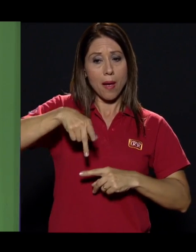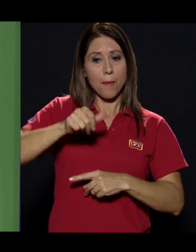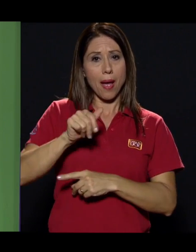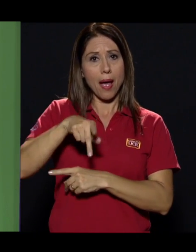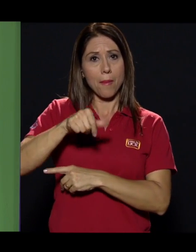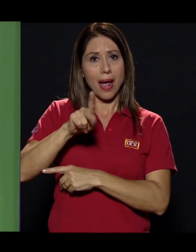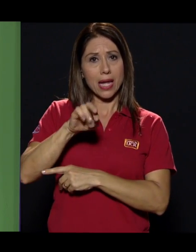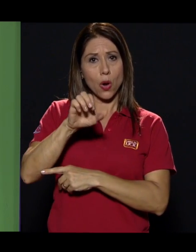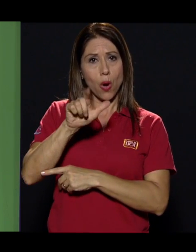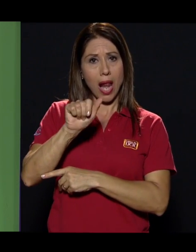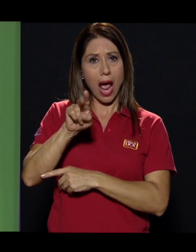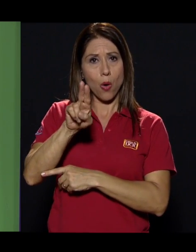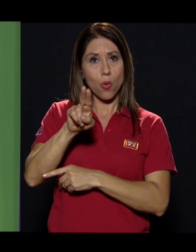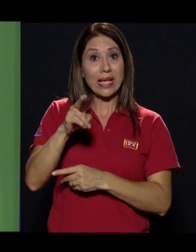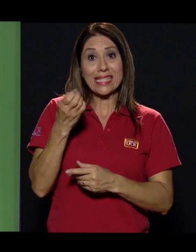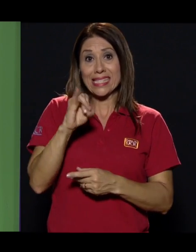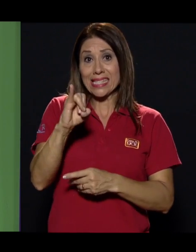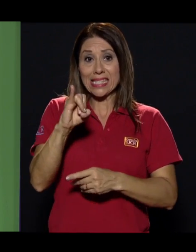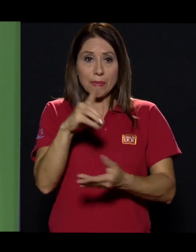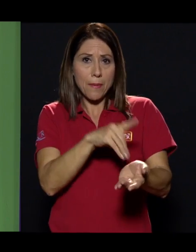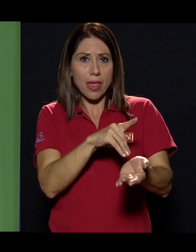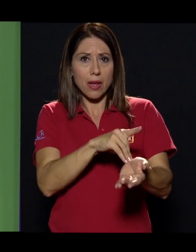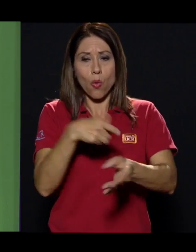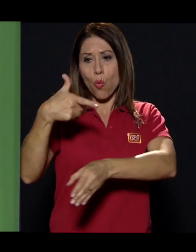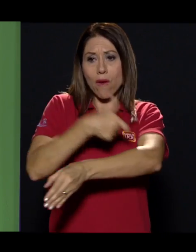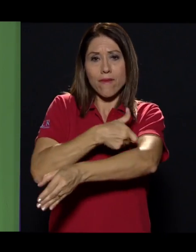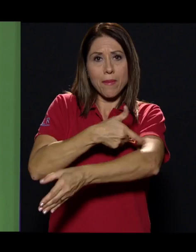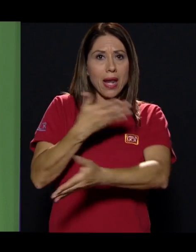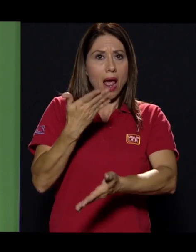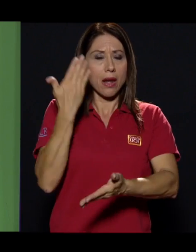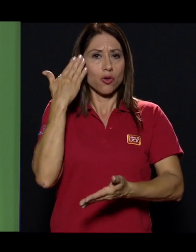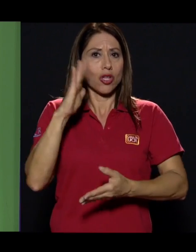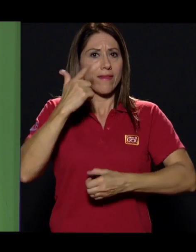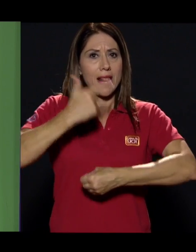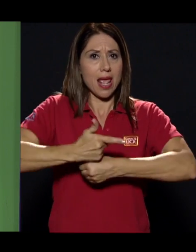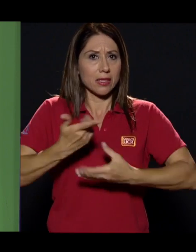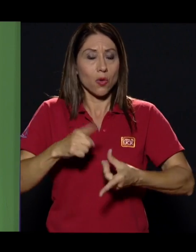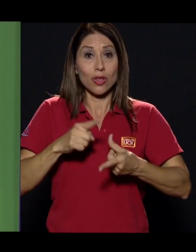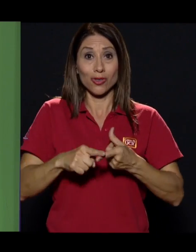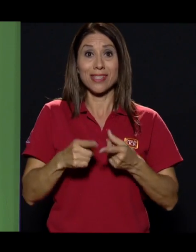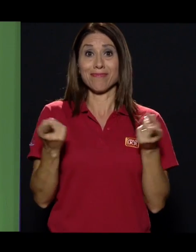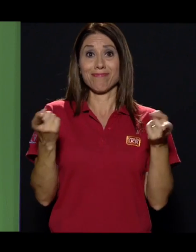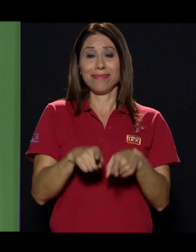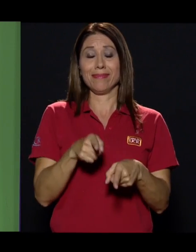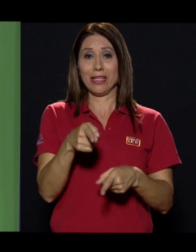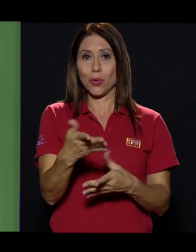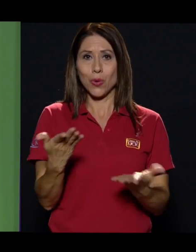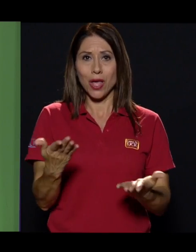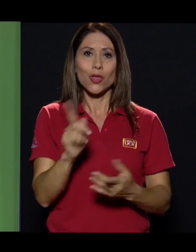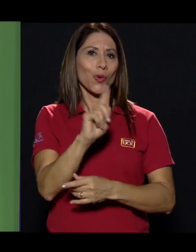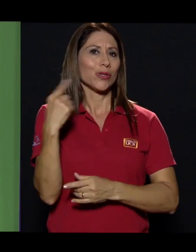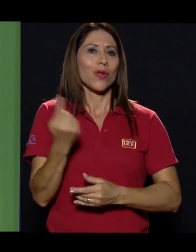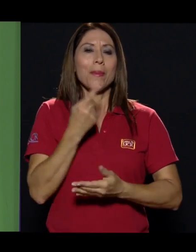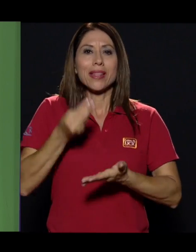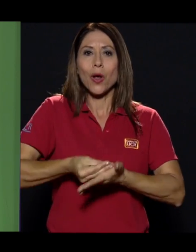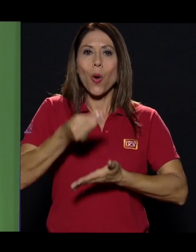enfermera no saben lesco? Va a suceder exactamente lo que estamos viviendo ahora, ¿verdad? Entonces, no es solamente la